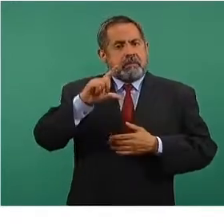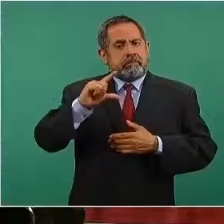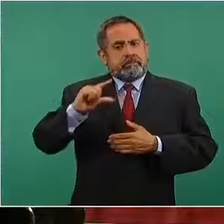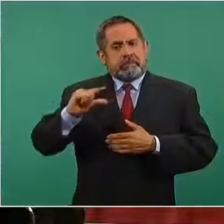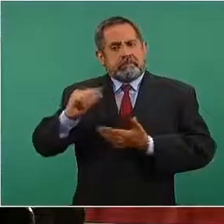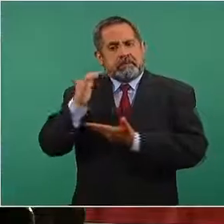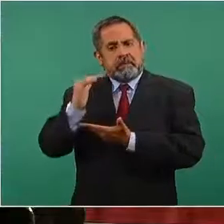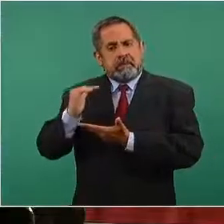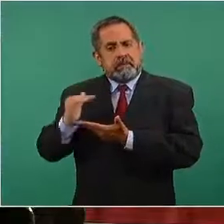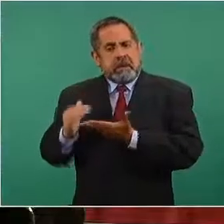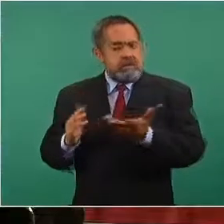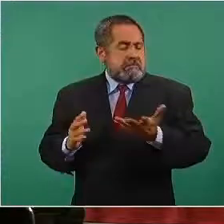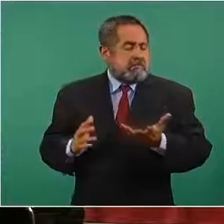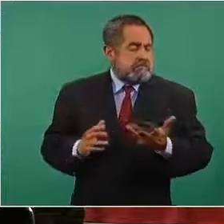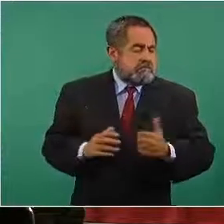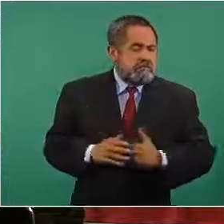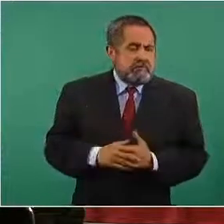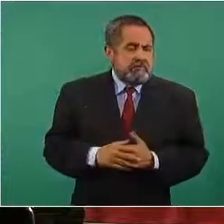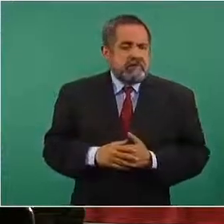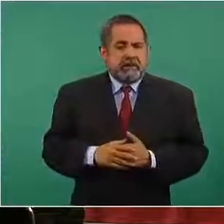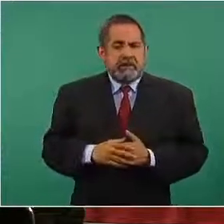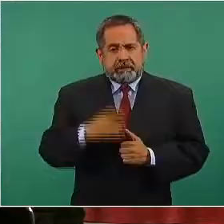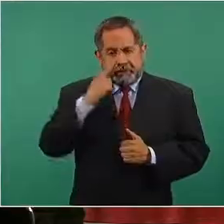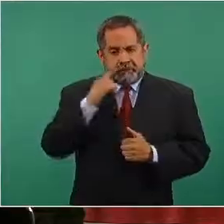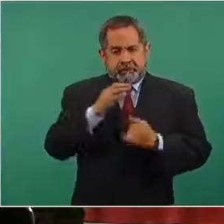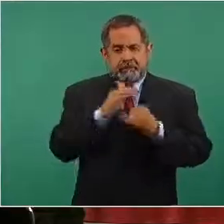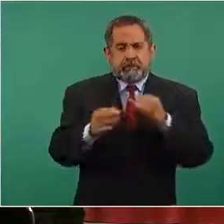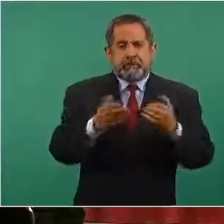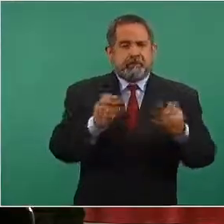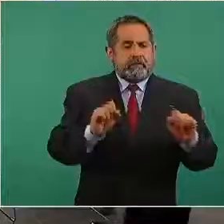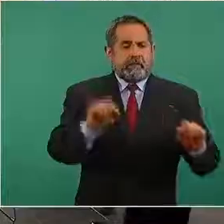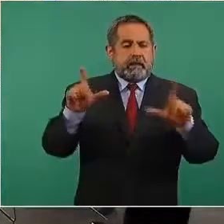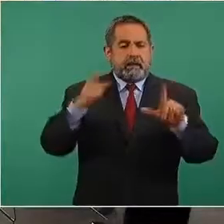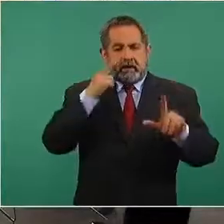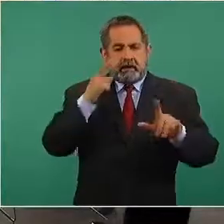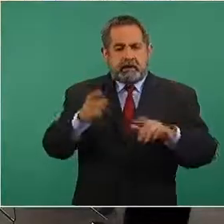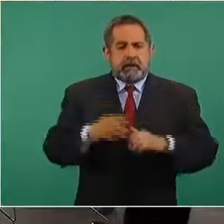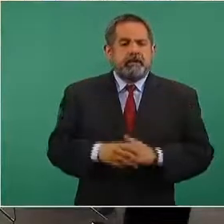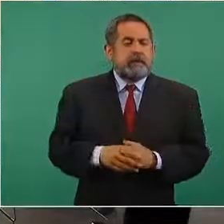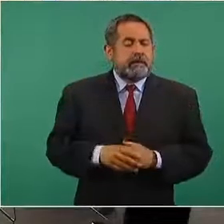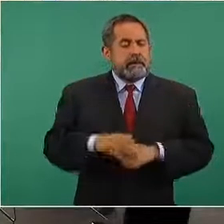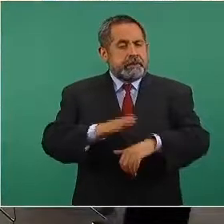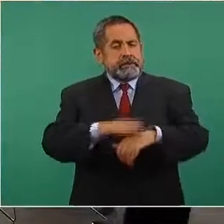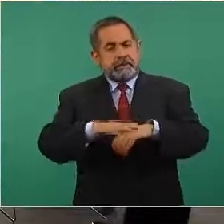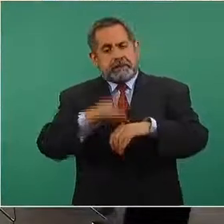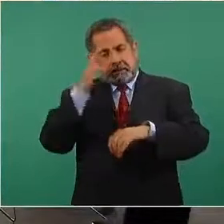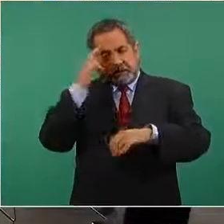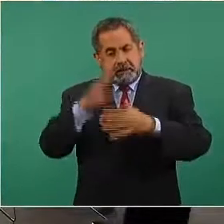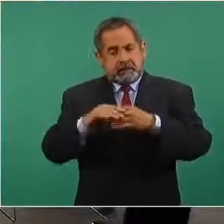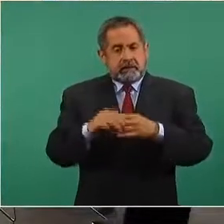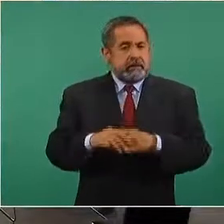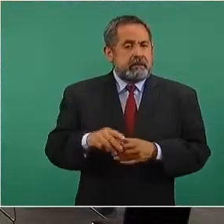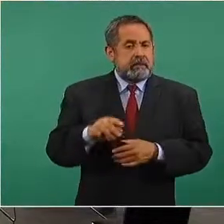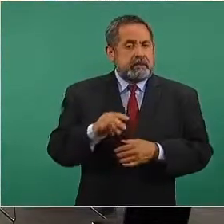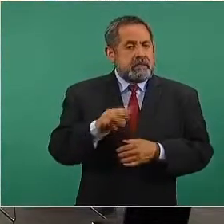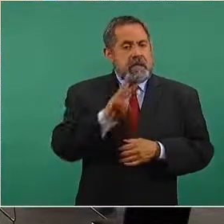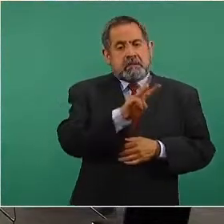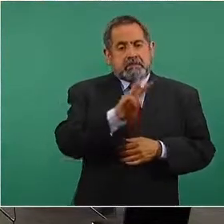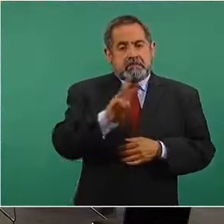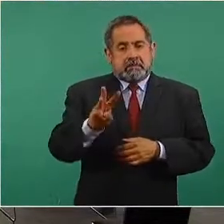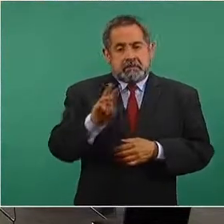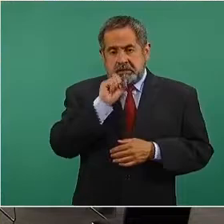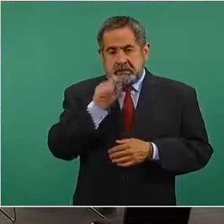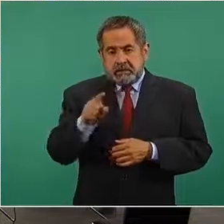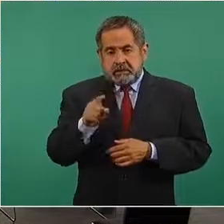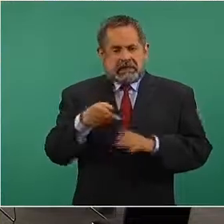mortalidad. La siguiente, nada más para la previa, aquí les recordamos la página donde también está, si me pasas